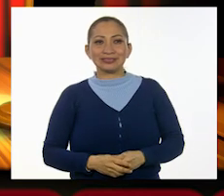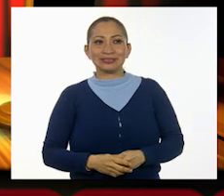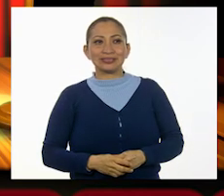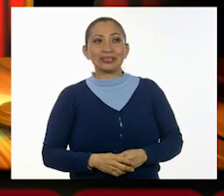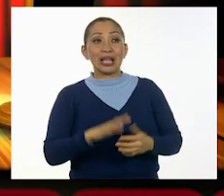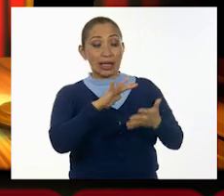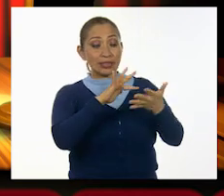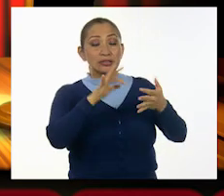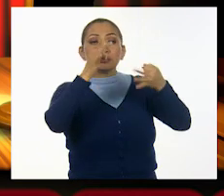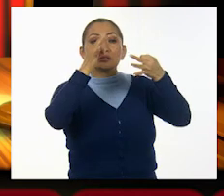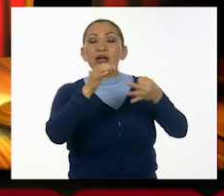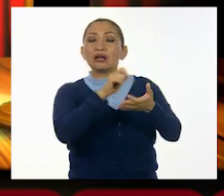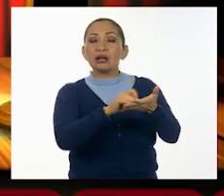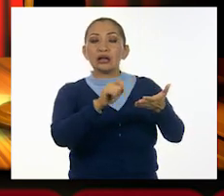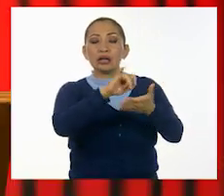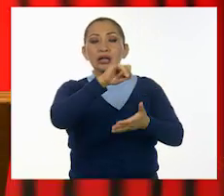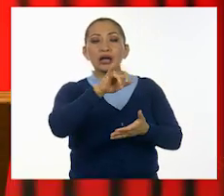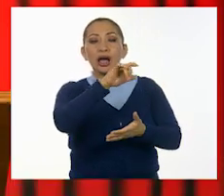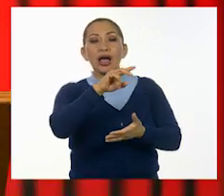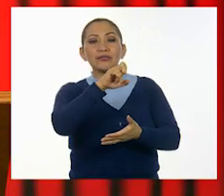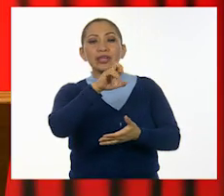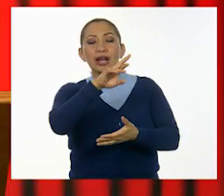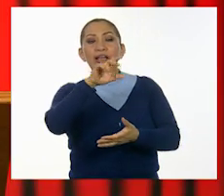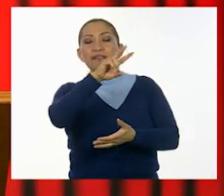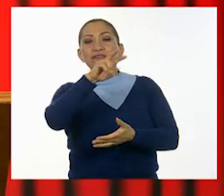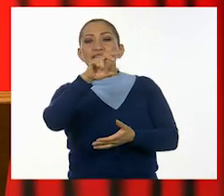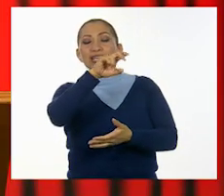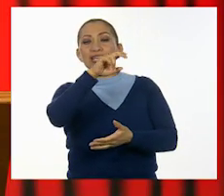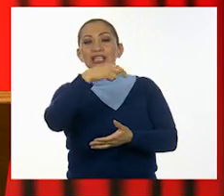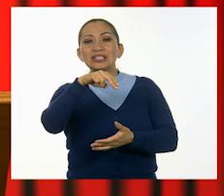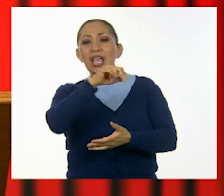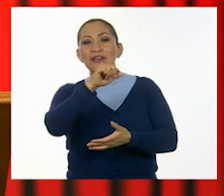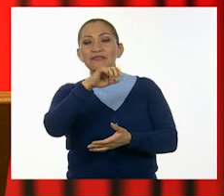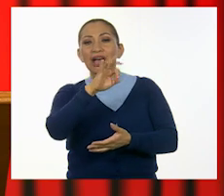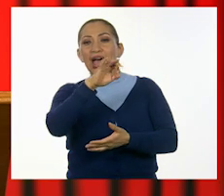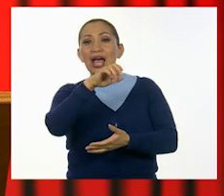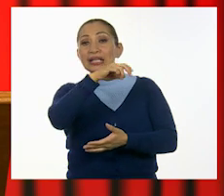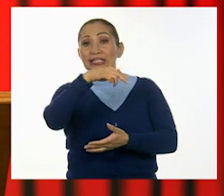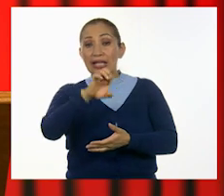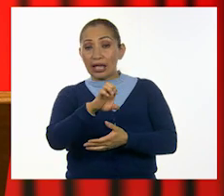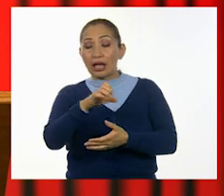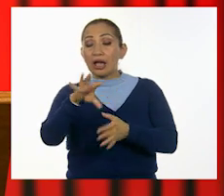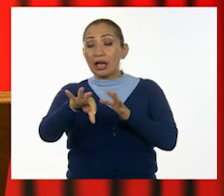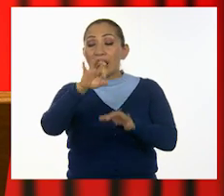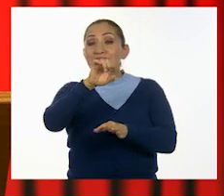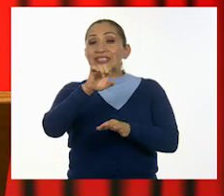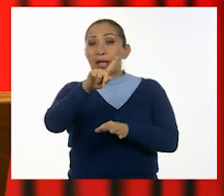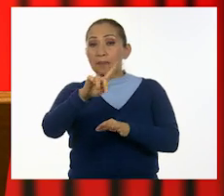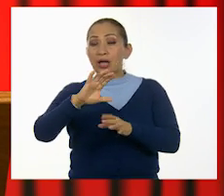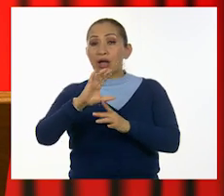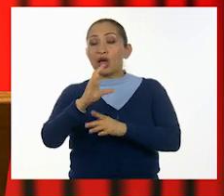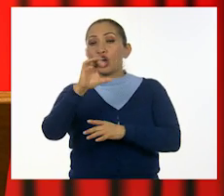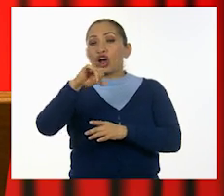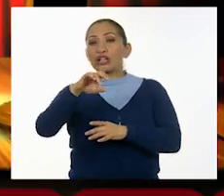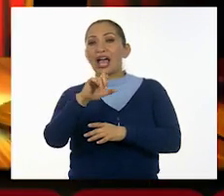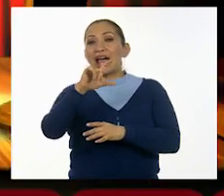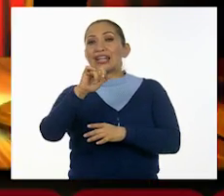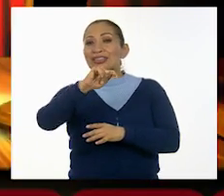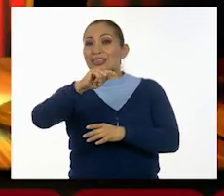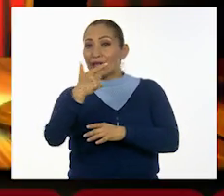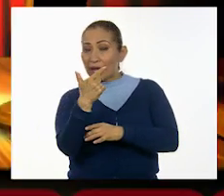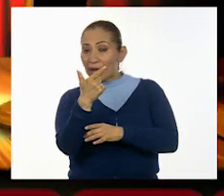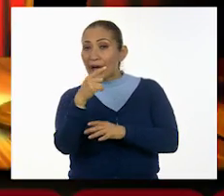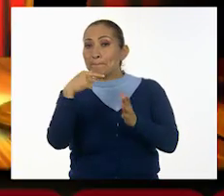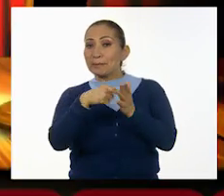Texto original de Javier Villafañe, recuperado de CEP, Comisión Nacional de Libros de Texto